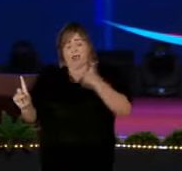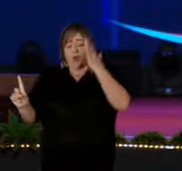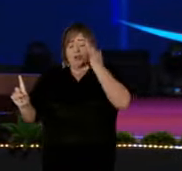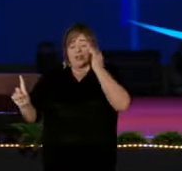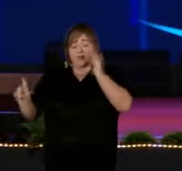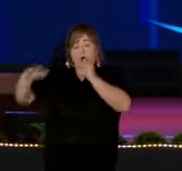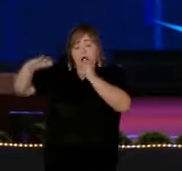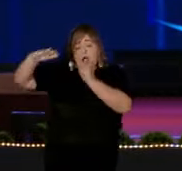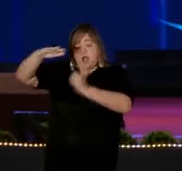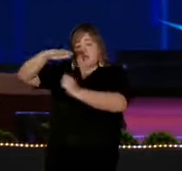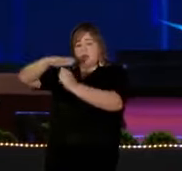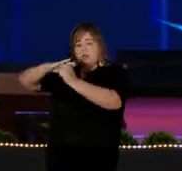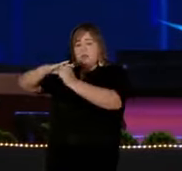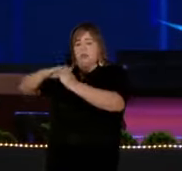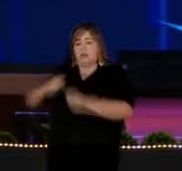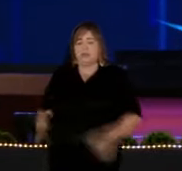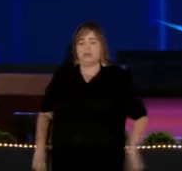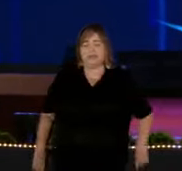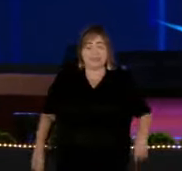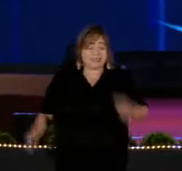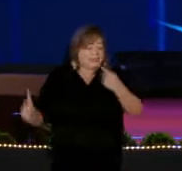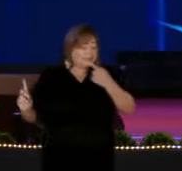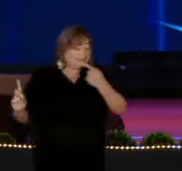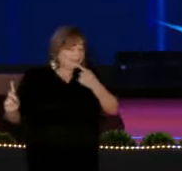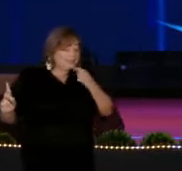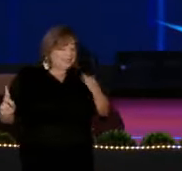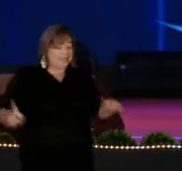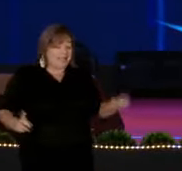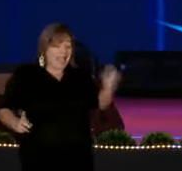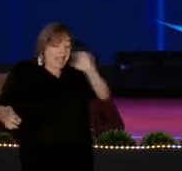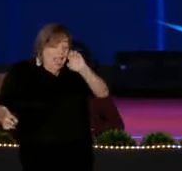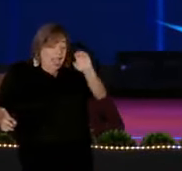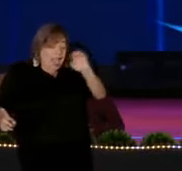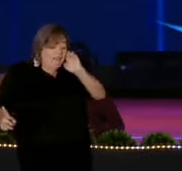pasó? La mujer que me diste, qué bonito.